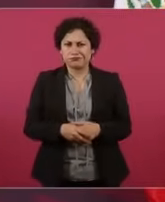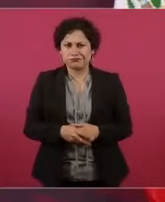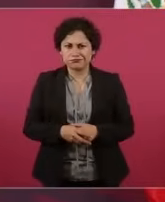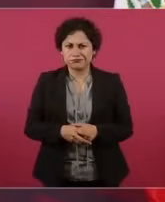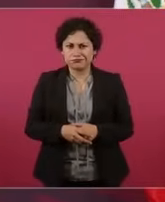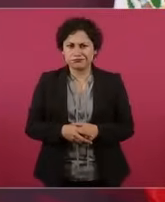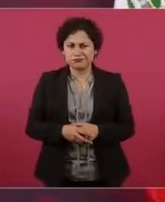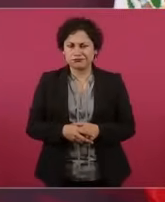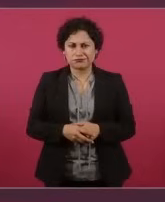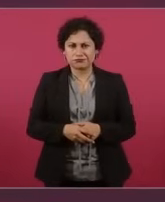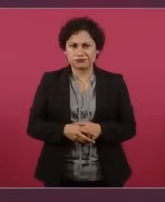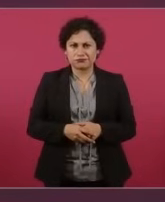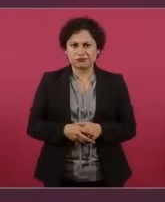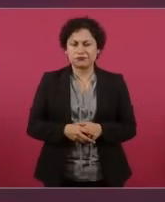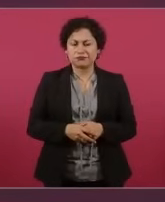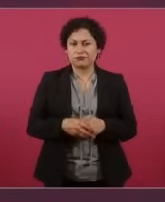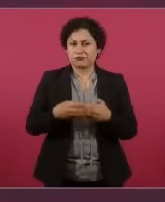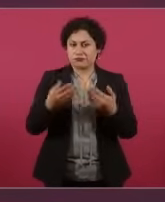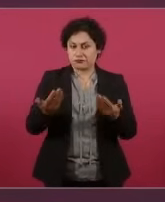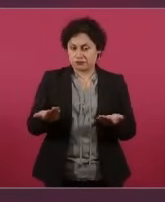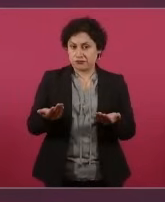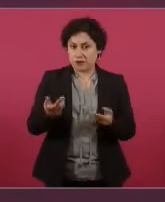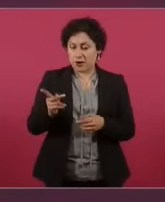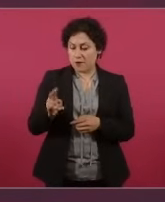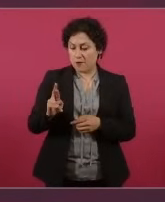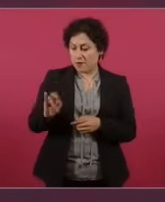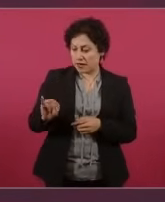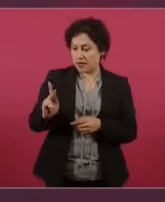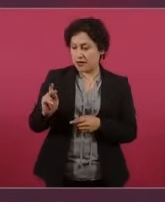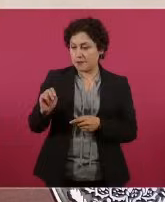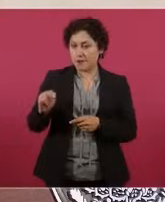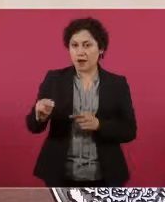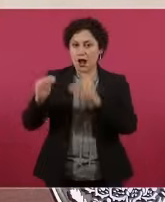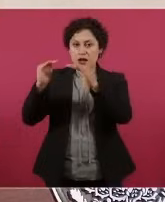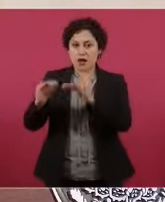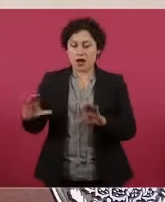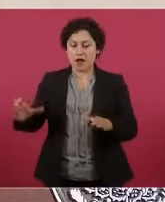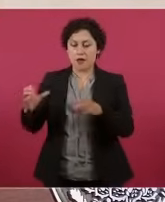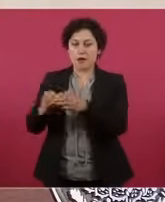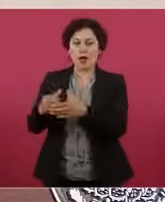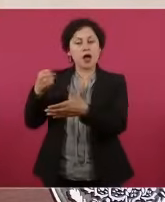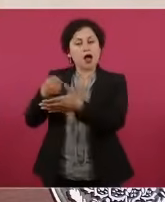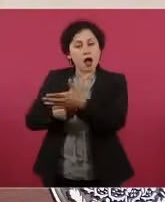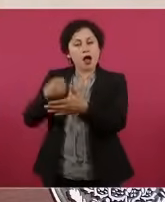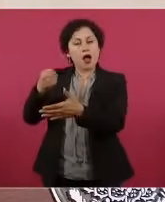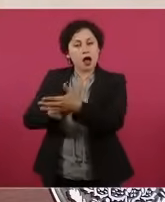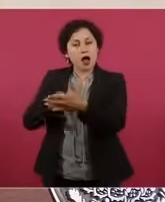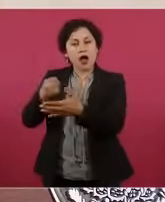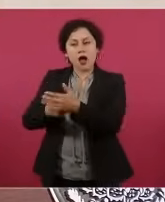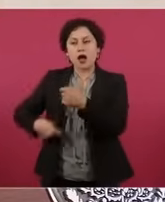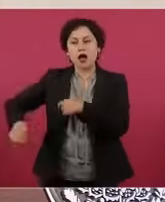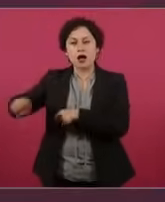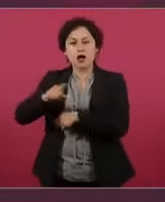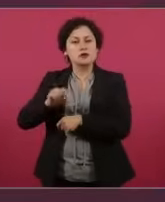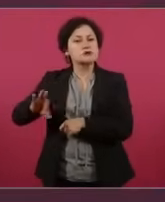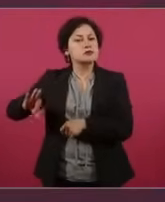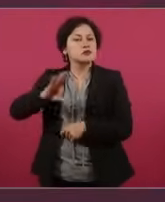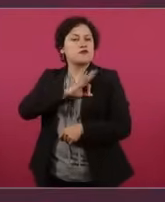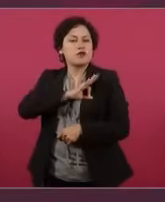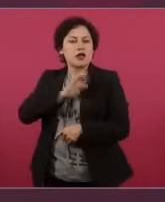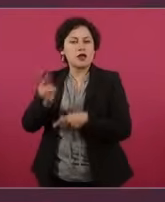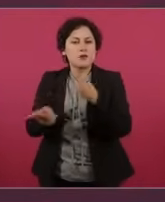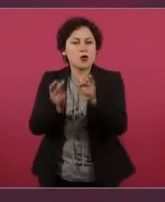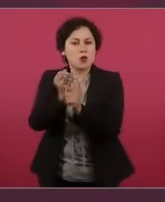a los del PRI y los del PAN de abajo que creyeron, ¿no?, en la encuesta y en todo el